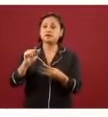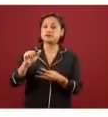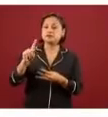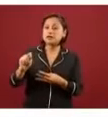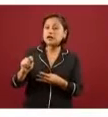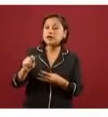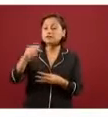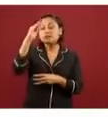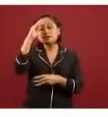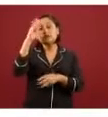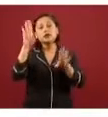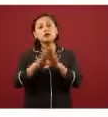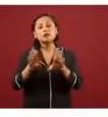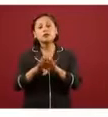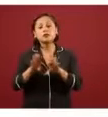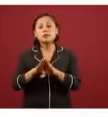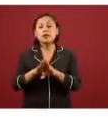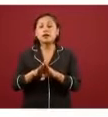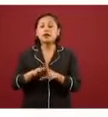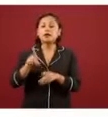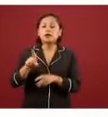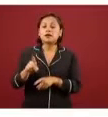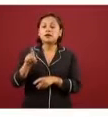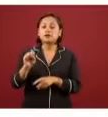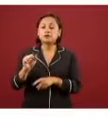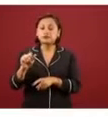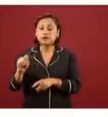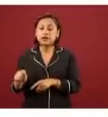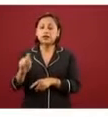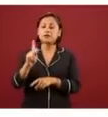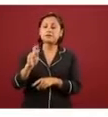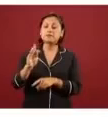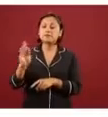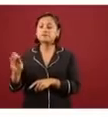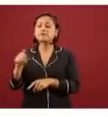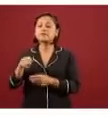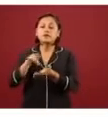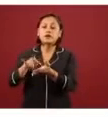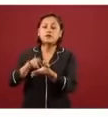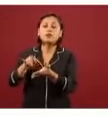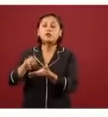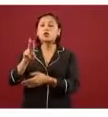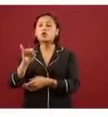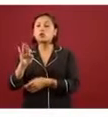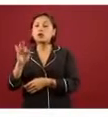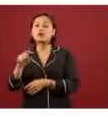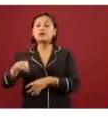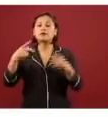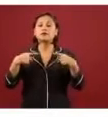medidas financieras por parte de la UIF, apoyo a la regularización de los patrones reales y de